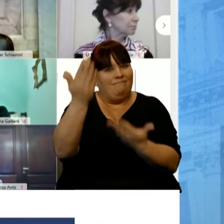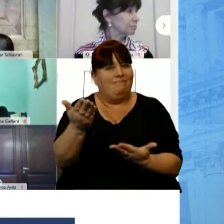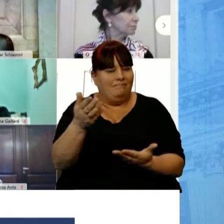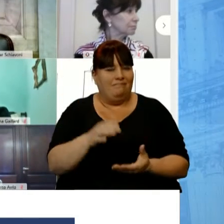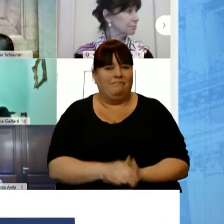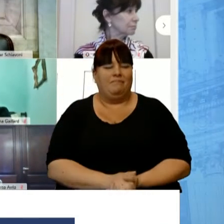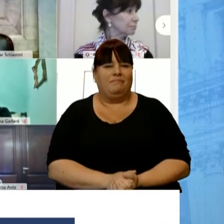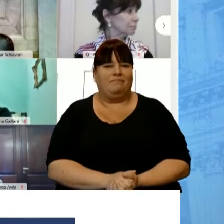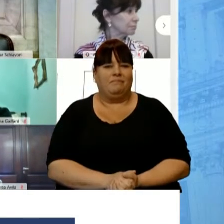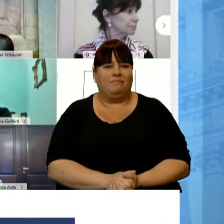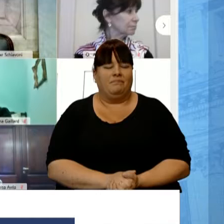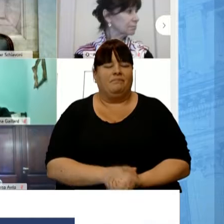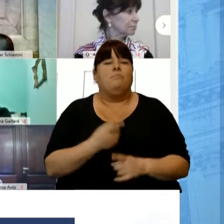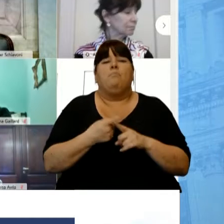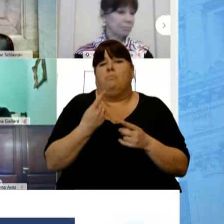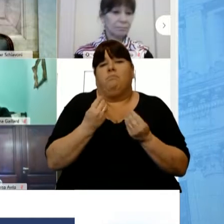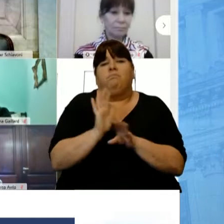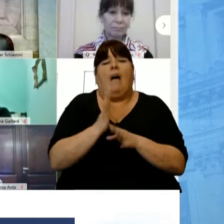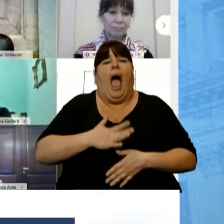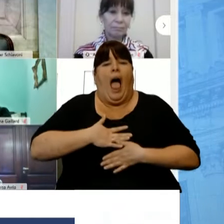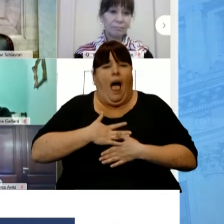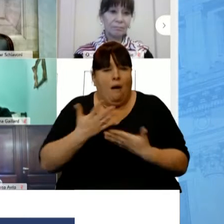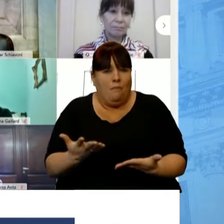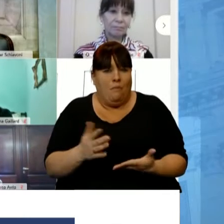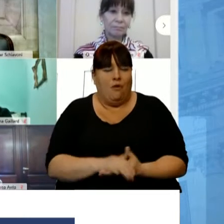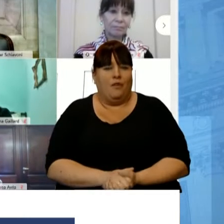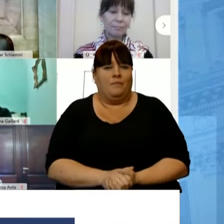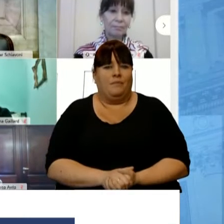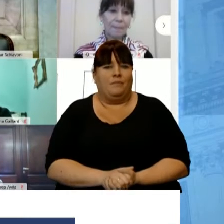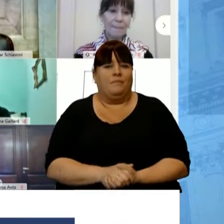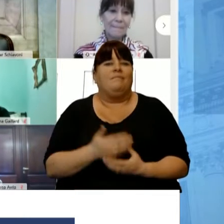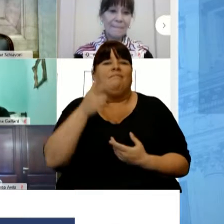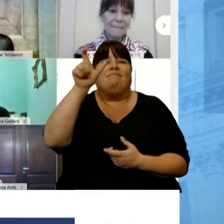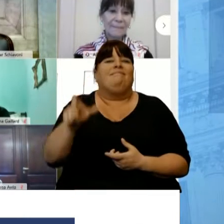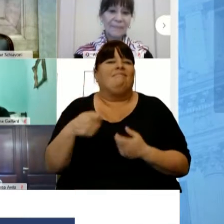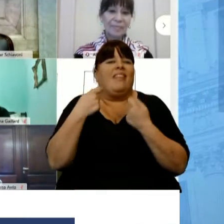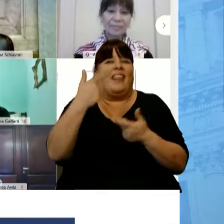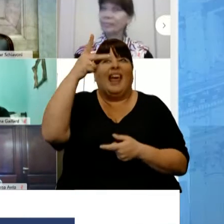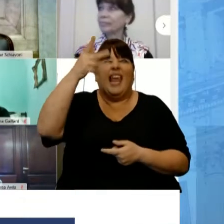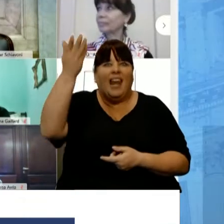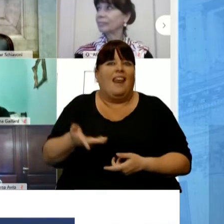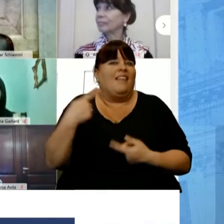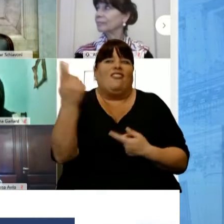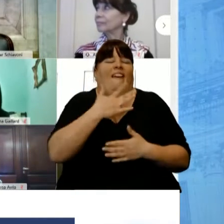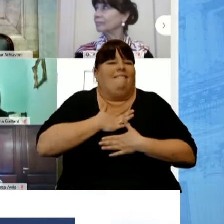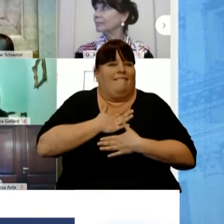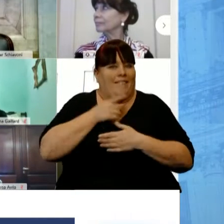presente el amor que genera la persona de Néstor